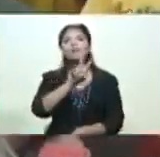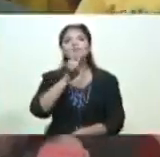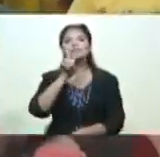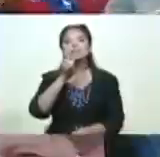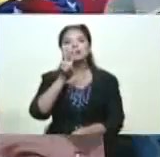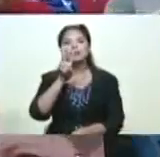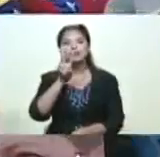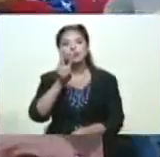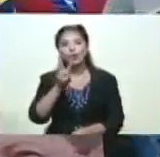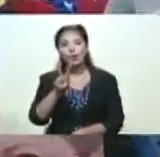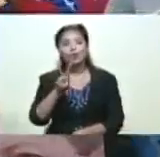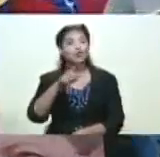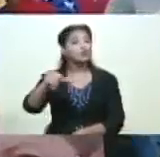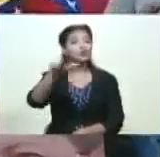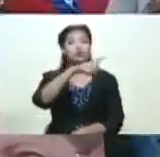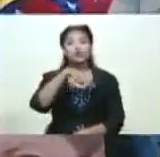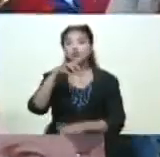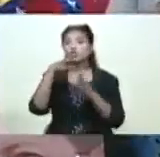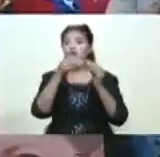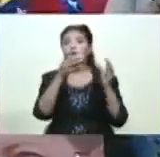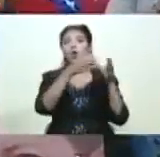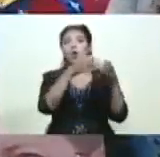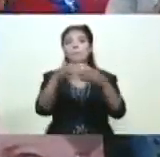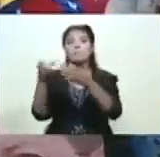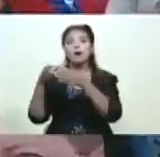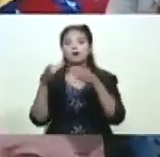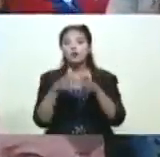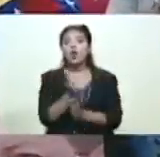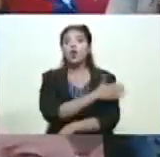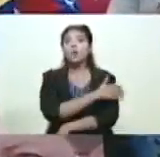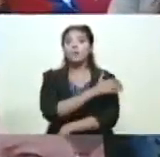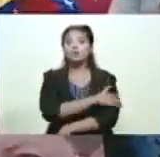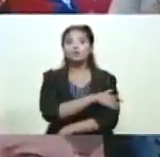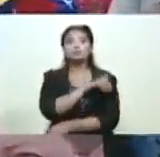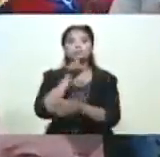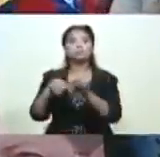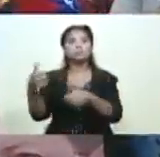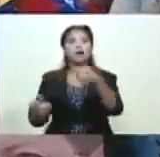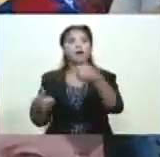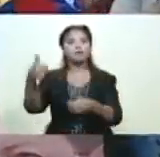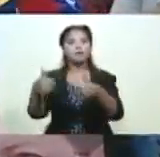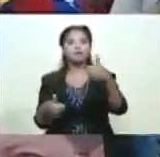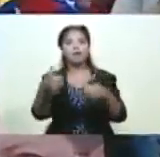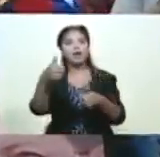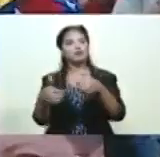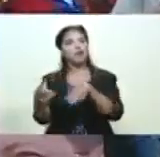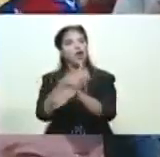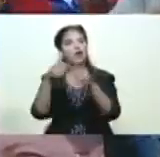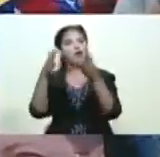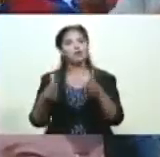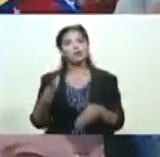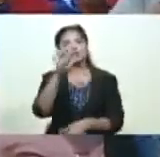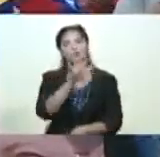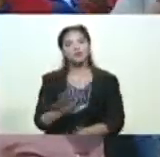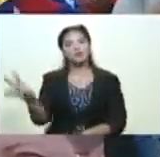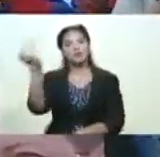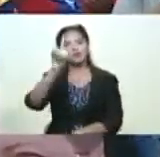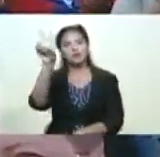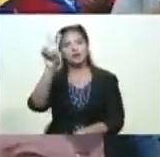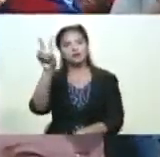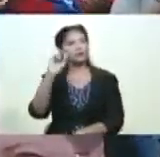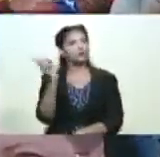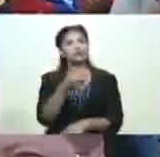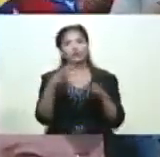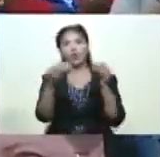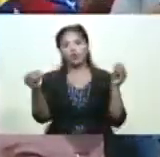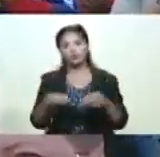y todos los partidos políticos de la oposición inscribieron candidatos a las gobernaciones del país.